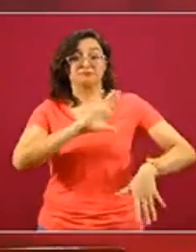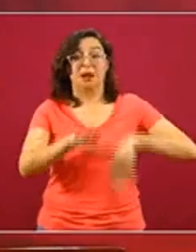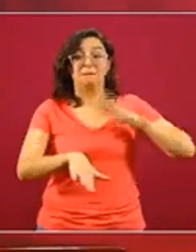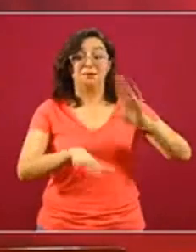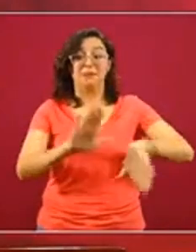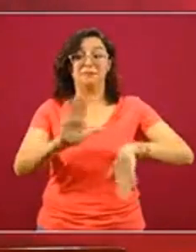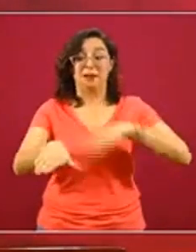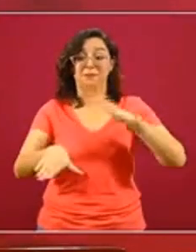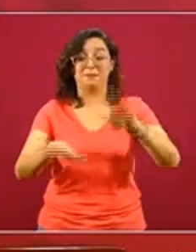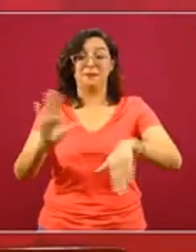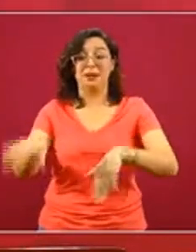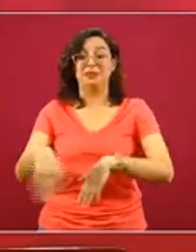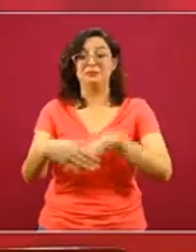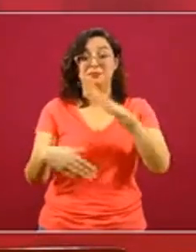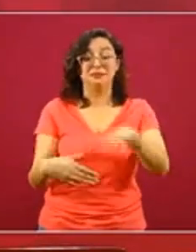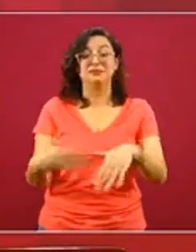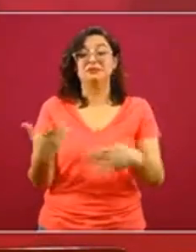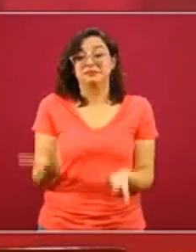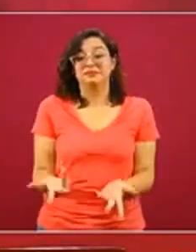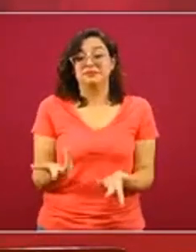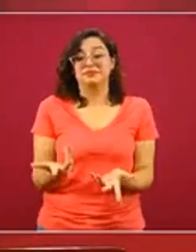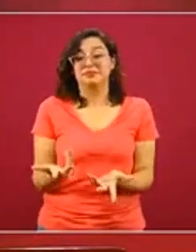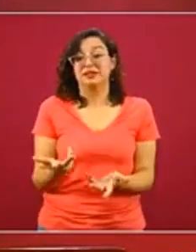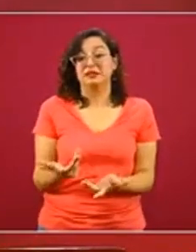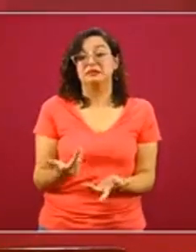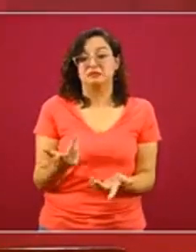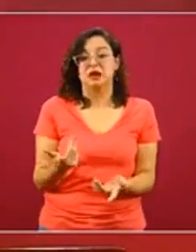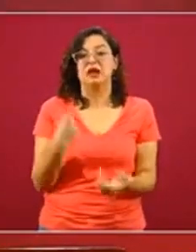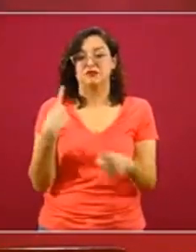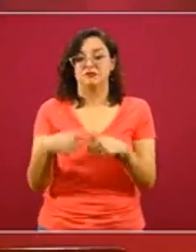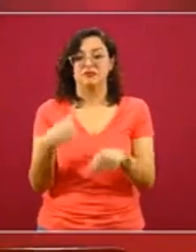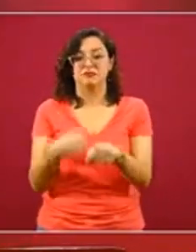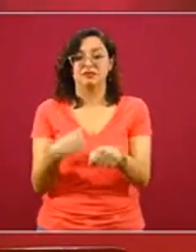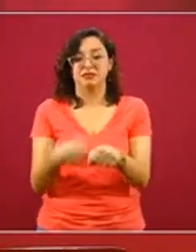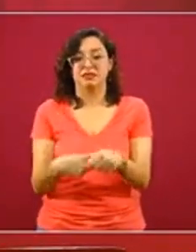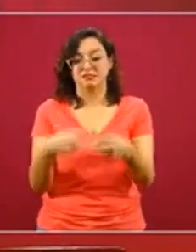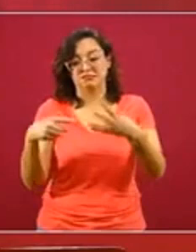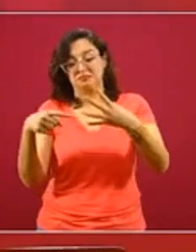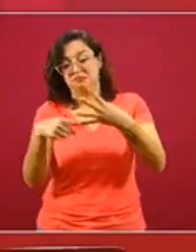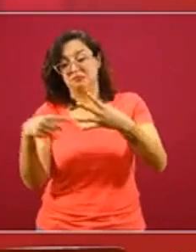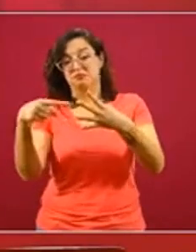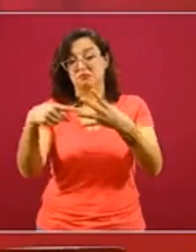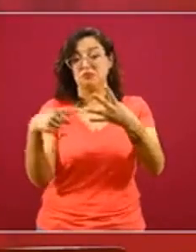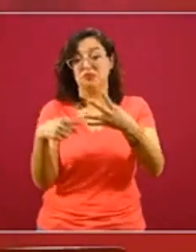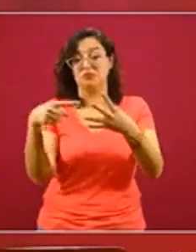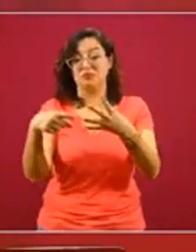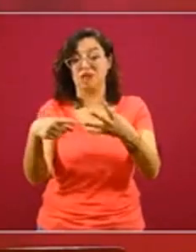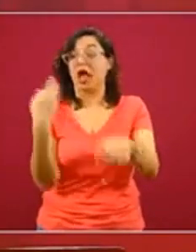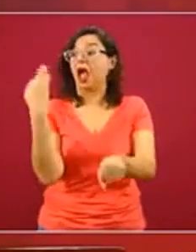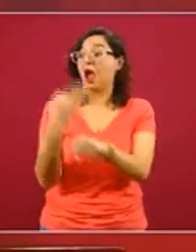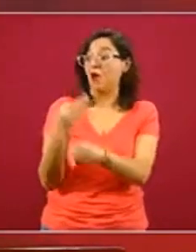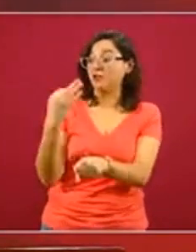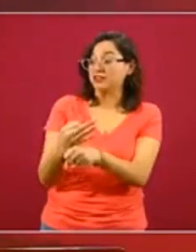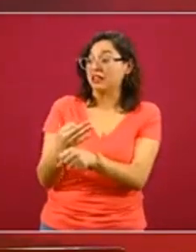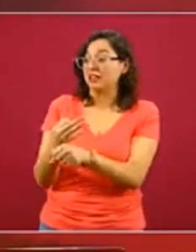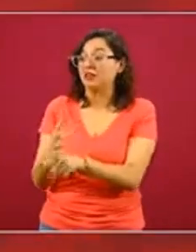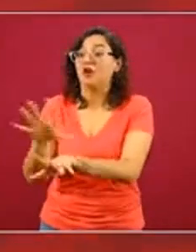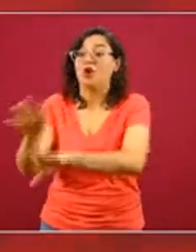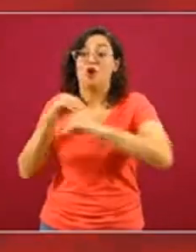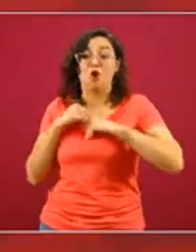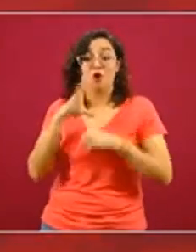son estos 2 conjuntos de enfermedad cardiovascular y enfermedad metabólica. Son las que ahora están causando el impacto mayor de